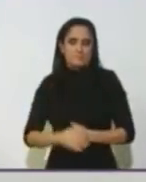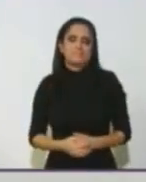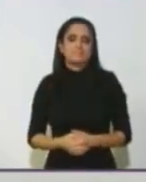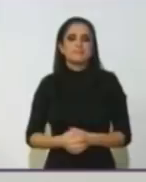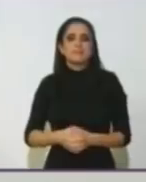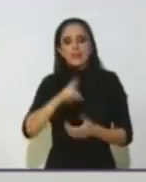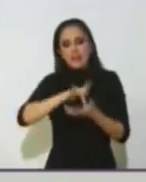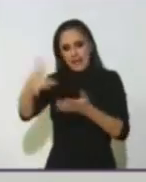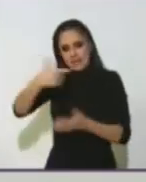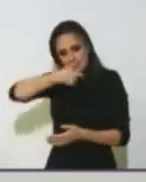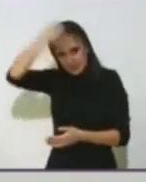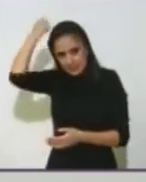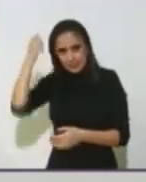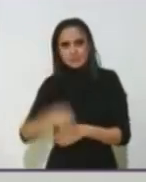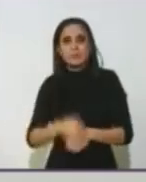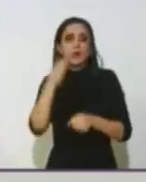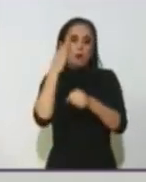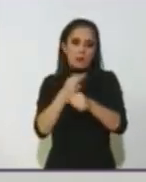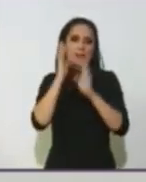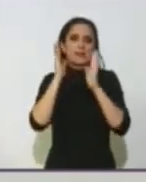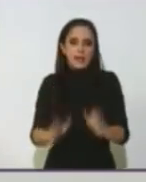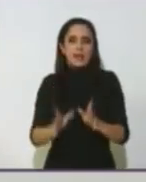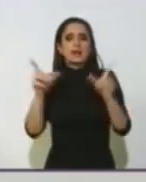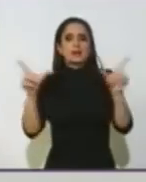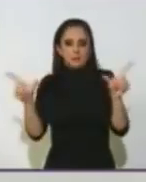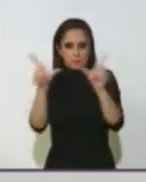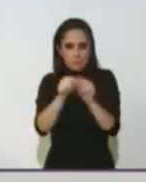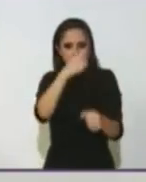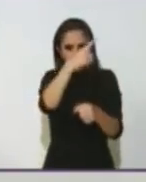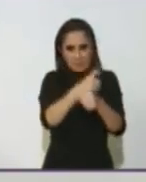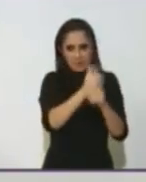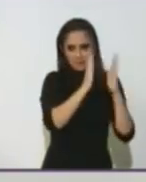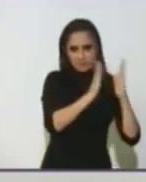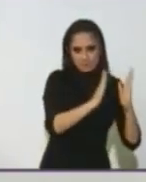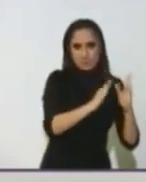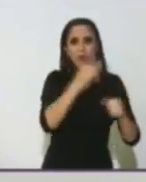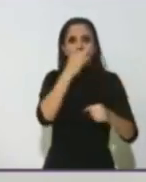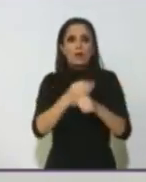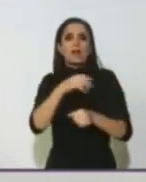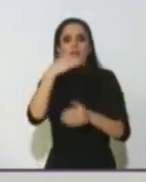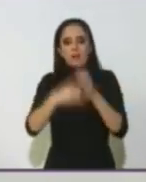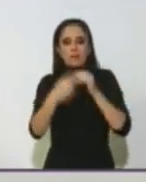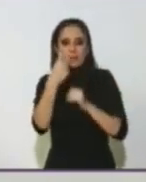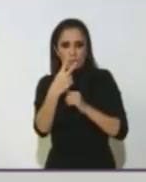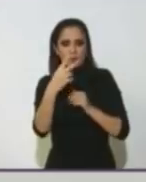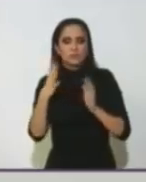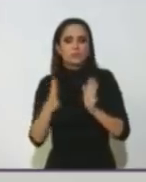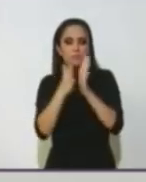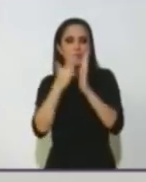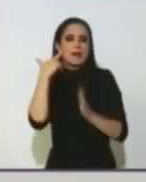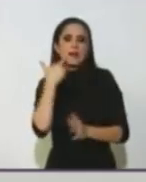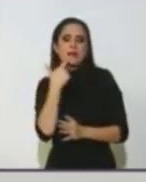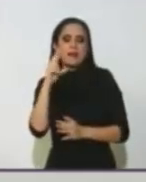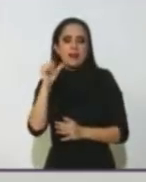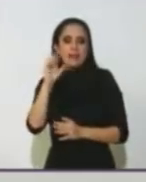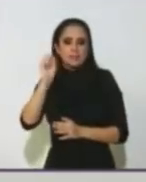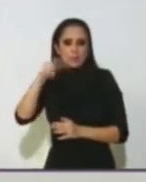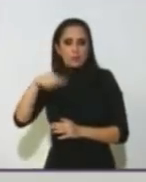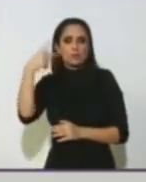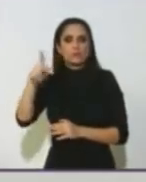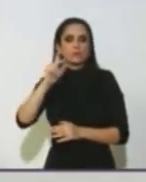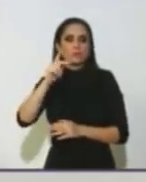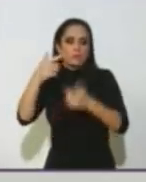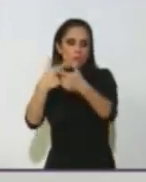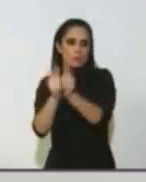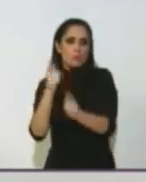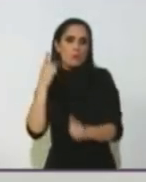a continuación vamos cerrando esta primera ronda todavía tenemos dos participaciones marco rascón partido humanista de la